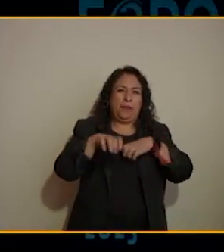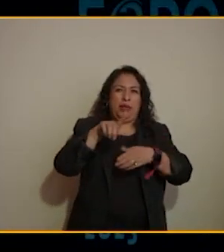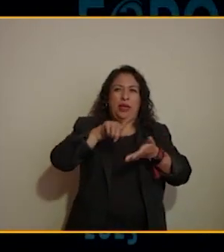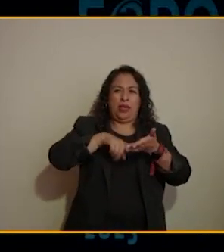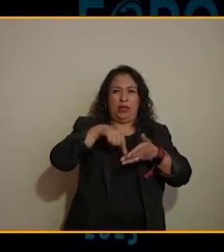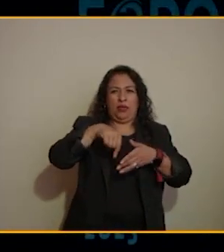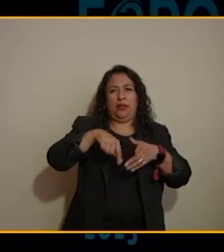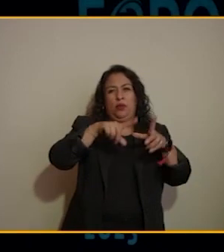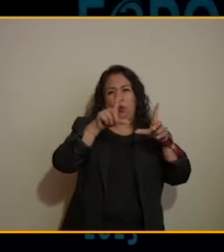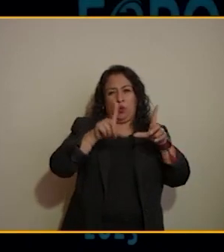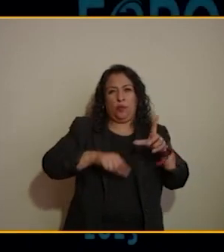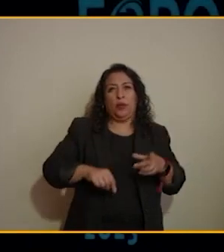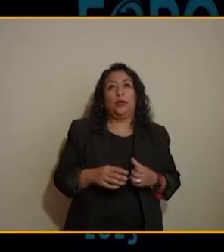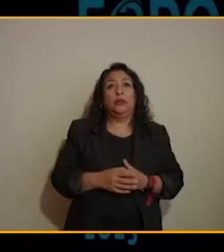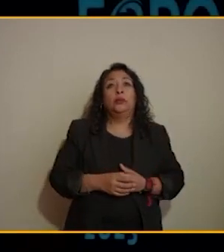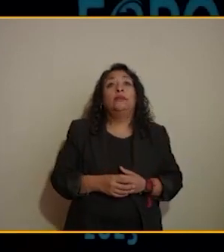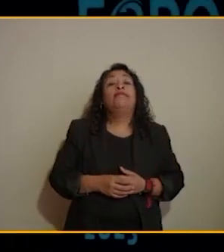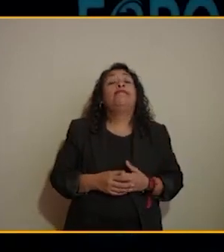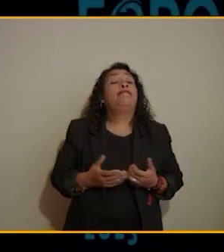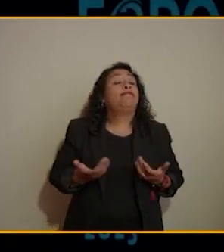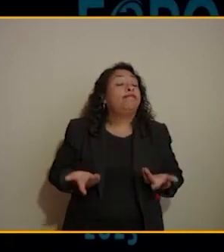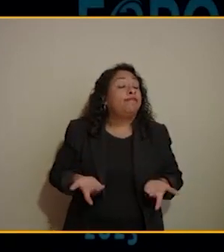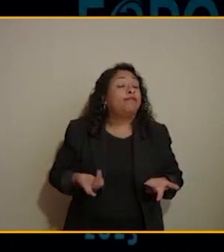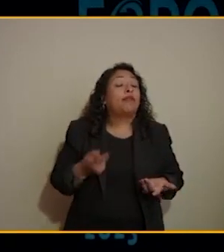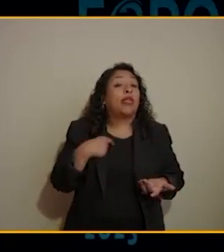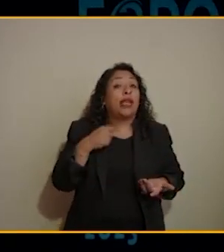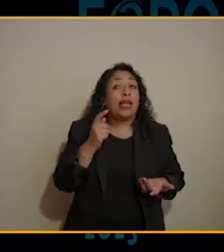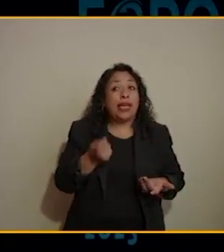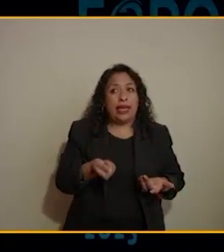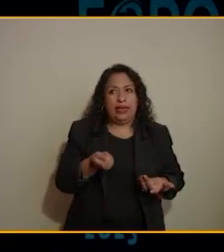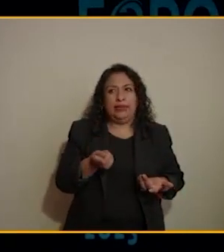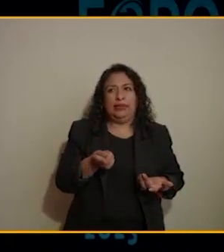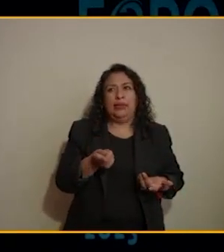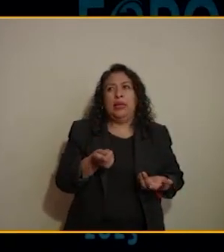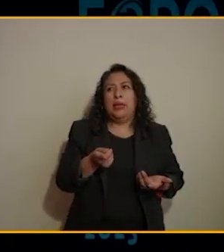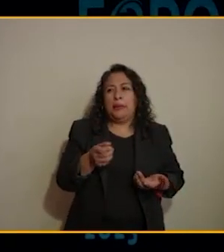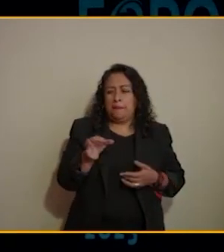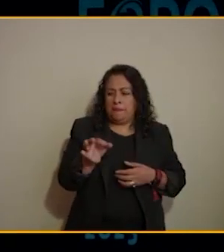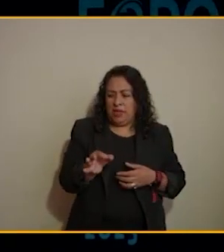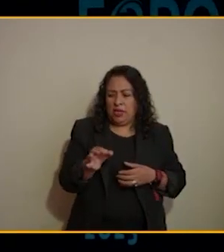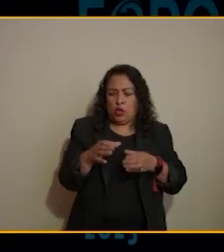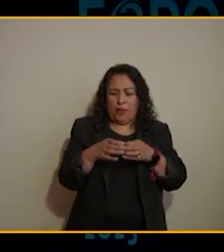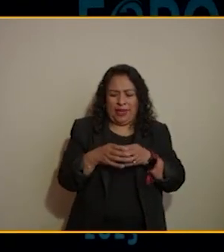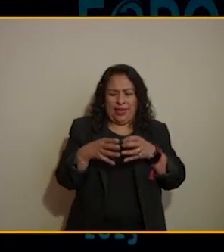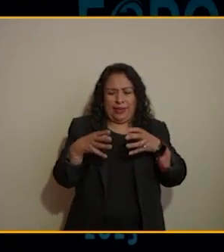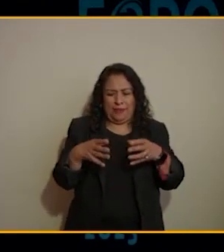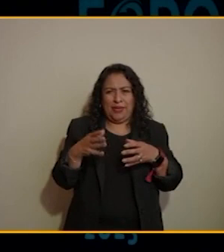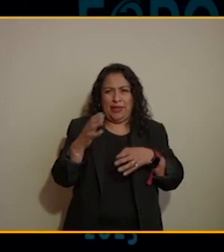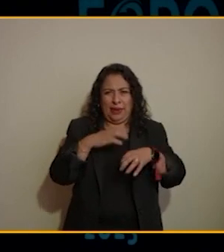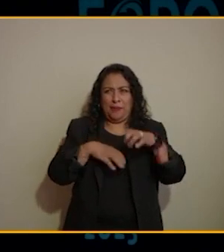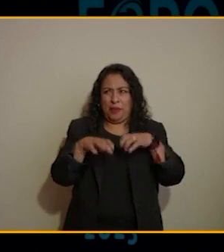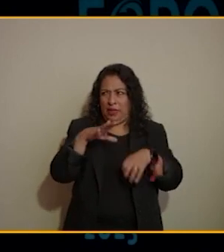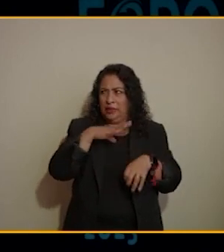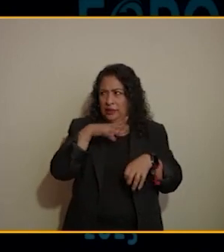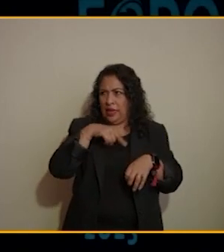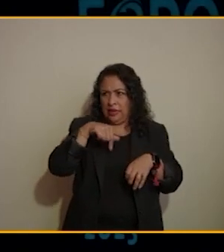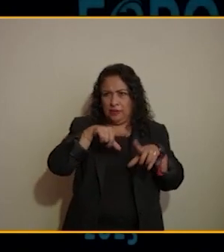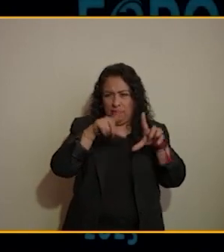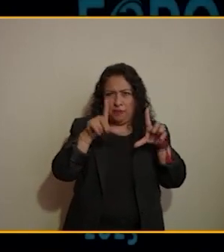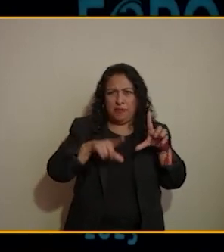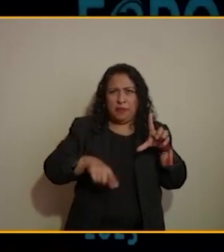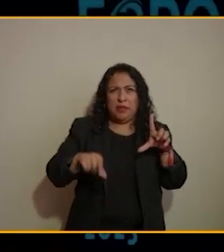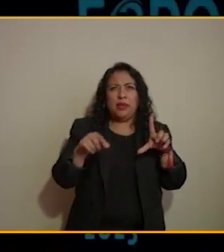país. ¿Qué quiere decir esto? Que las micro, pequeñas y medianas empresas que existen en nuestro